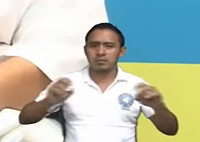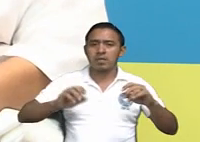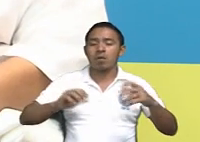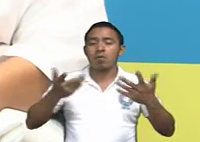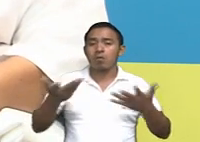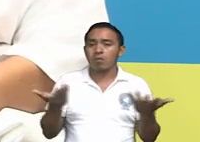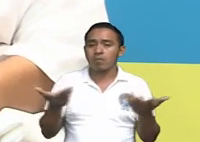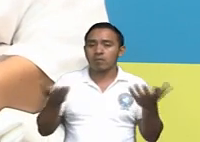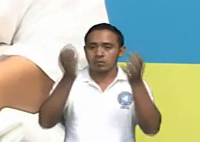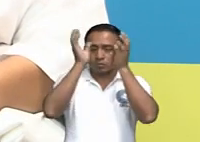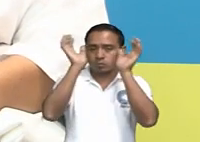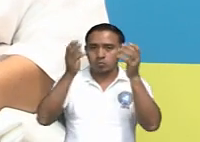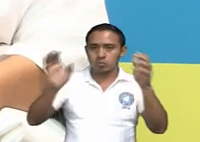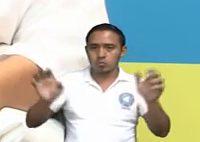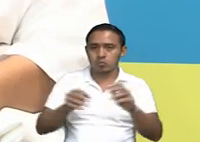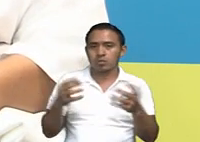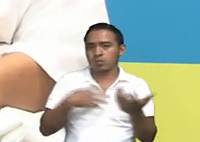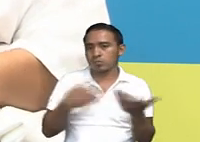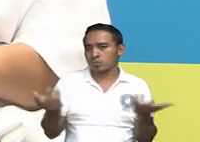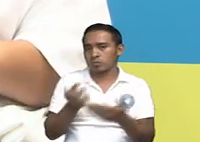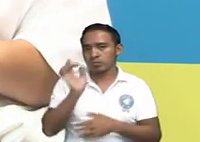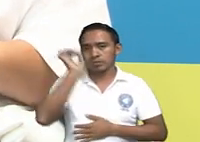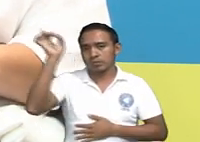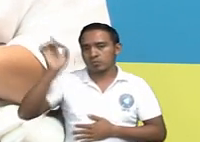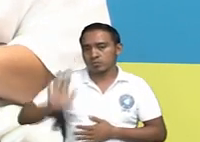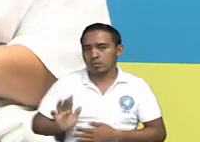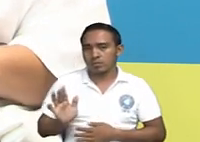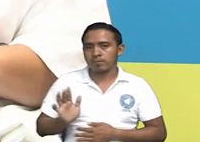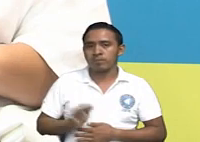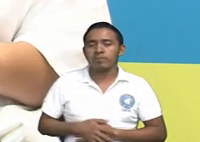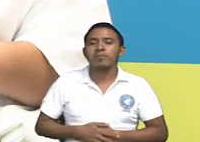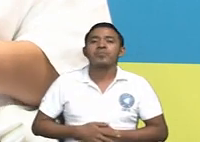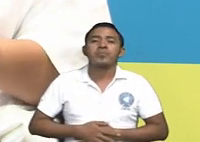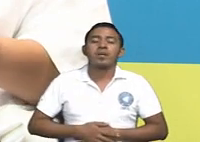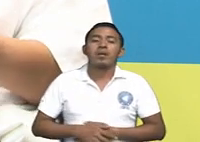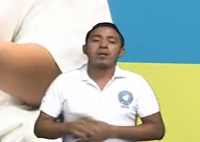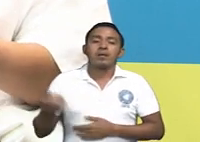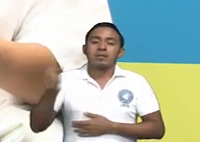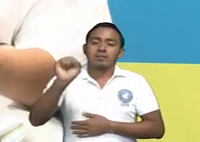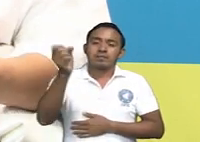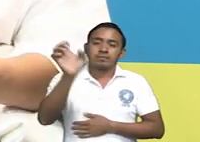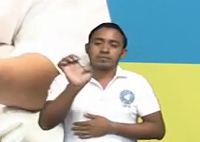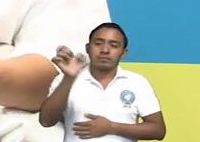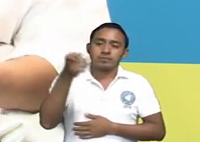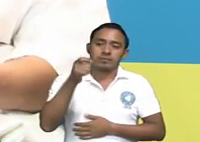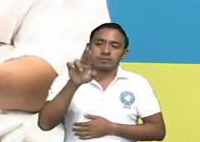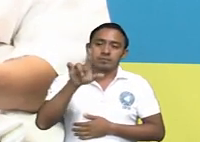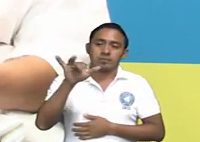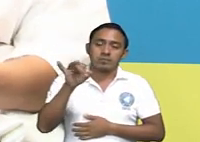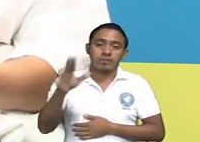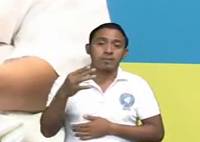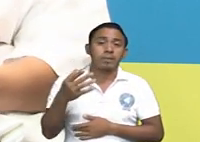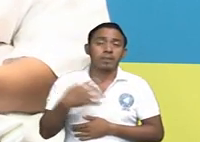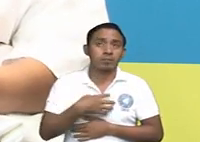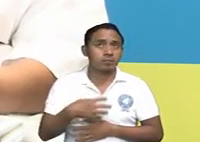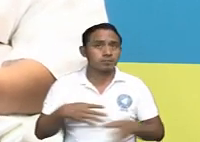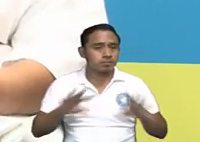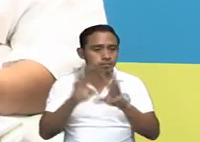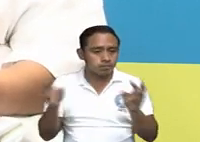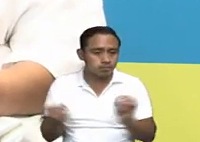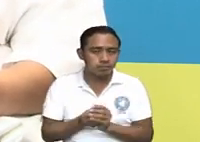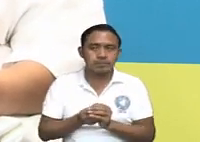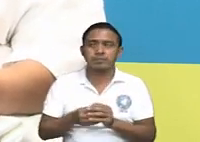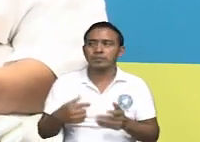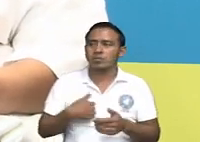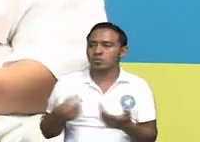la cultura, en cómo nos desarrollamos. Entonces, la sexualidad es integral, es el ser como tal, pero cómo actúo yo